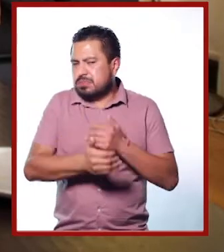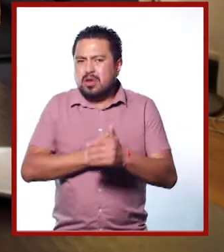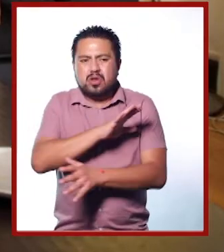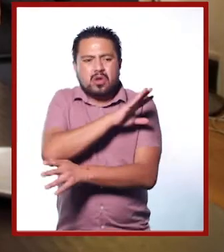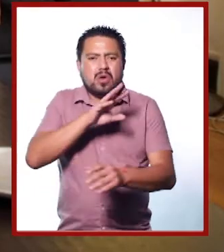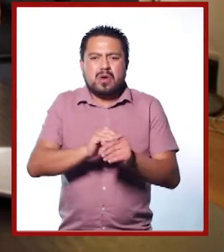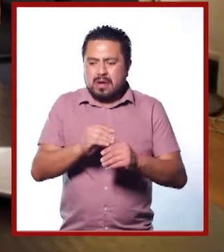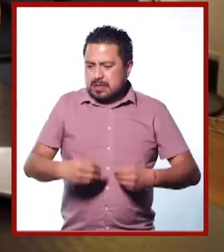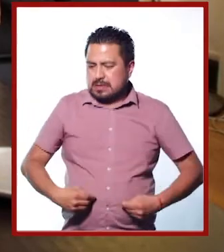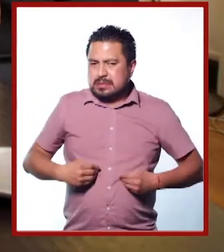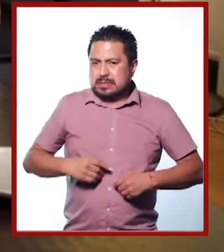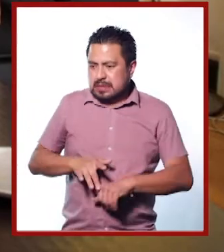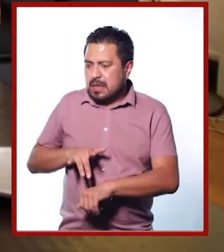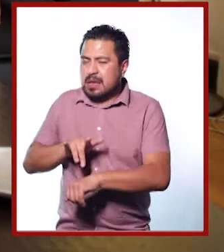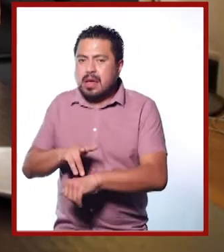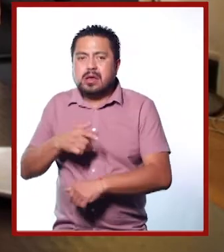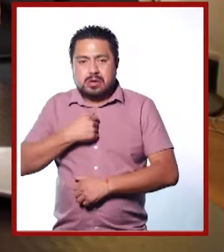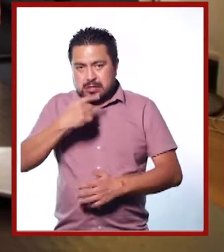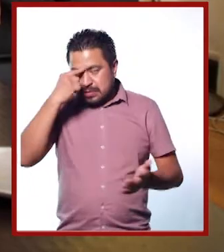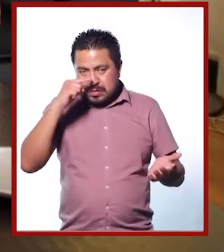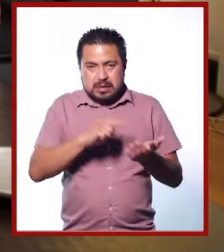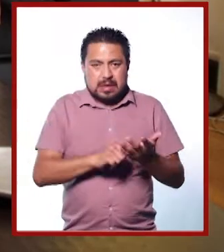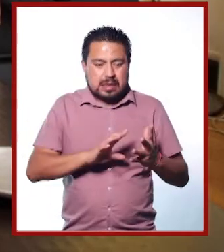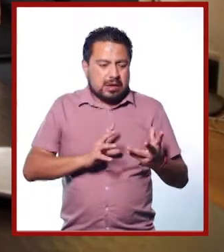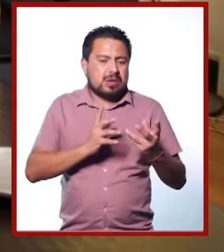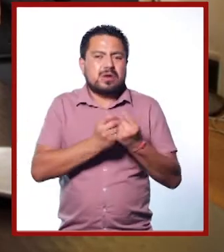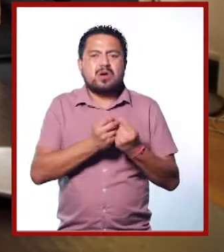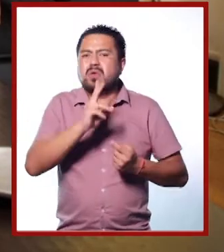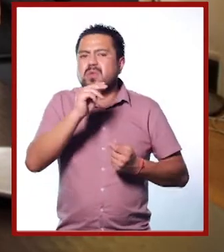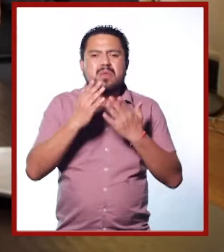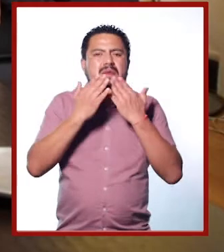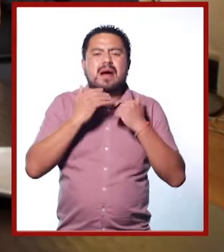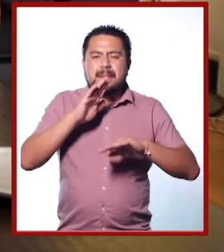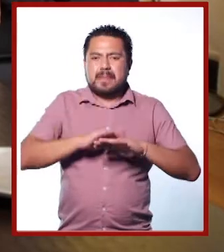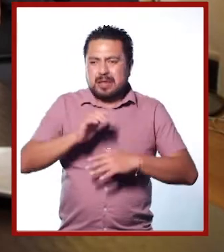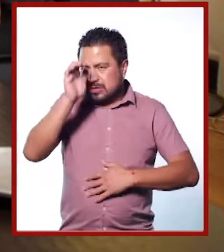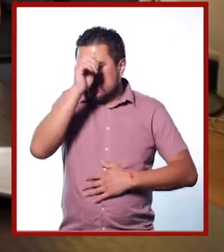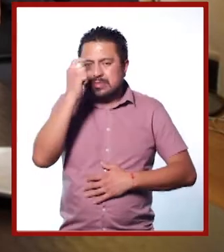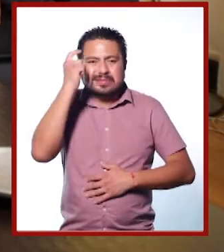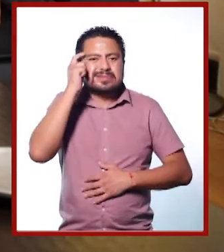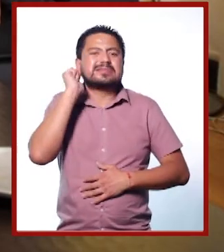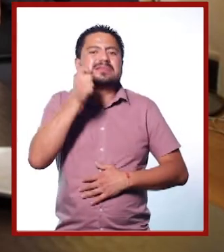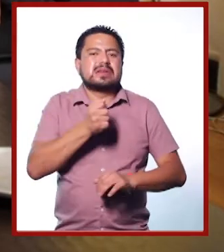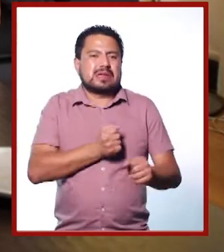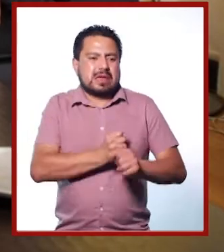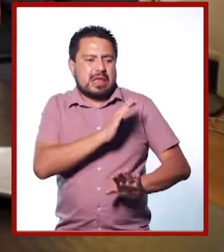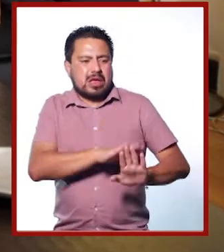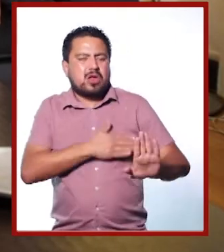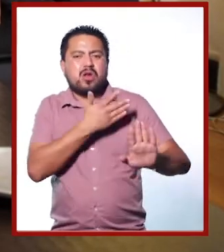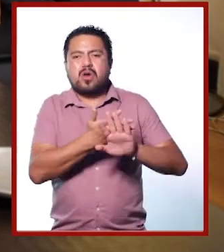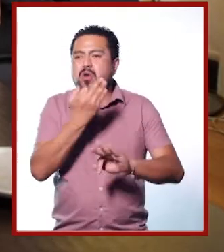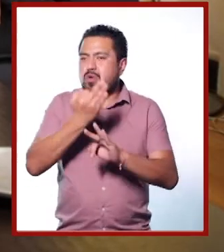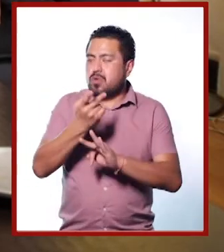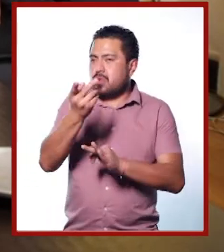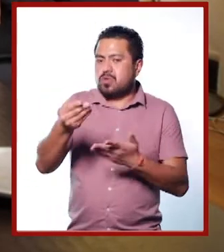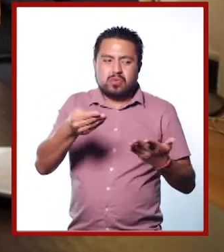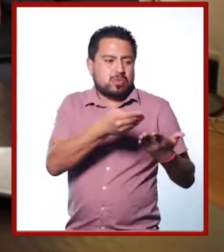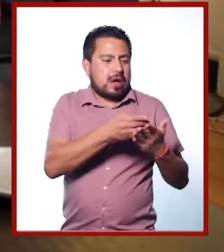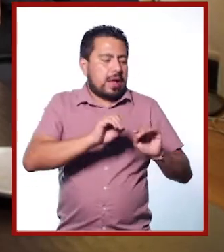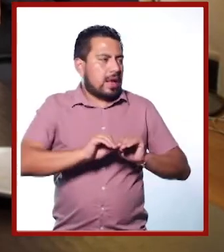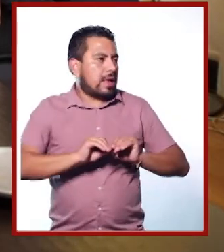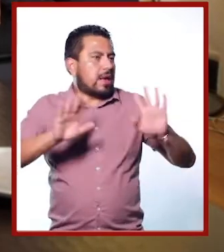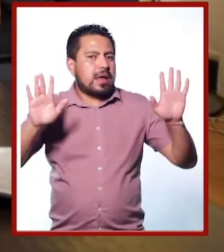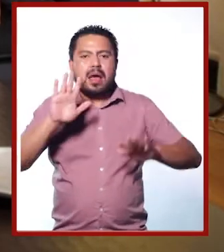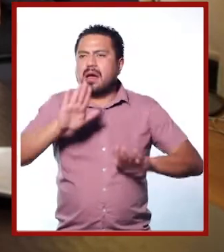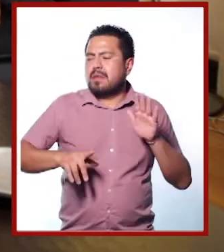pasa. O sea, todo lo vivimos, ¿no? Entonces yo creo que parte también de que no tenemos muy consciente qué es la microviolencia y ahorita lo estás dejando tú muy claro,